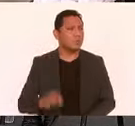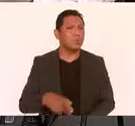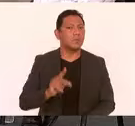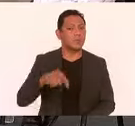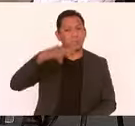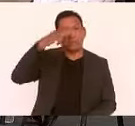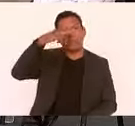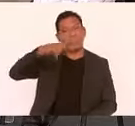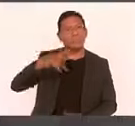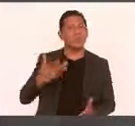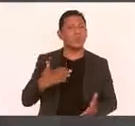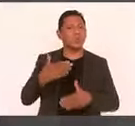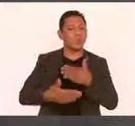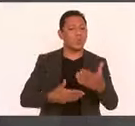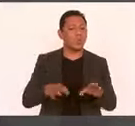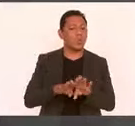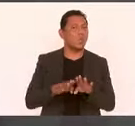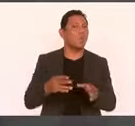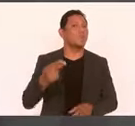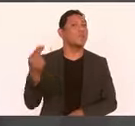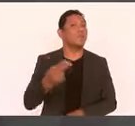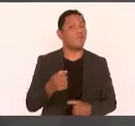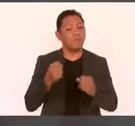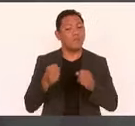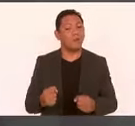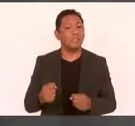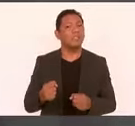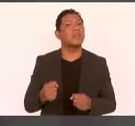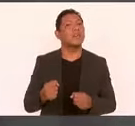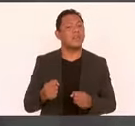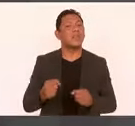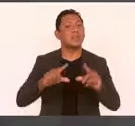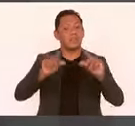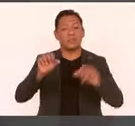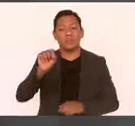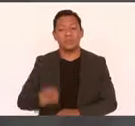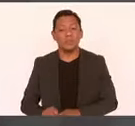tener destino si el sureste sigue creciendo de manera